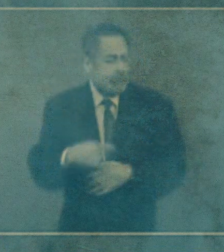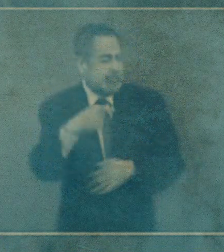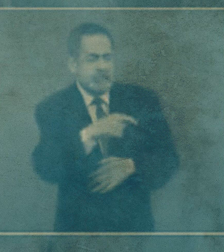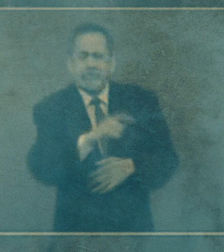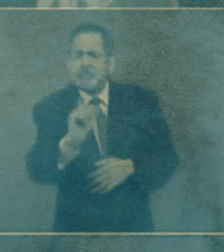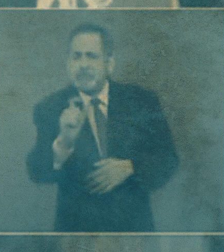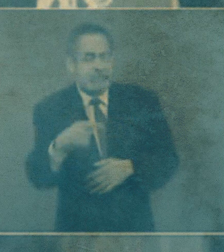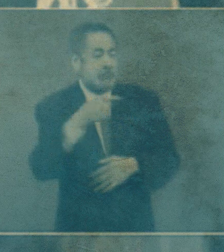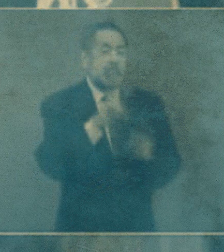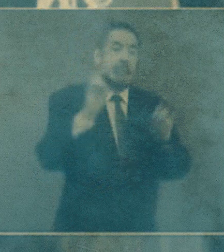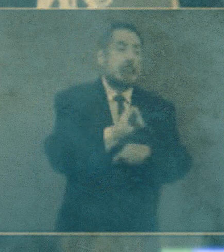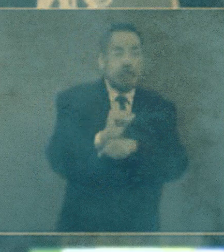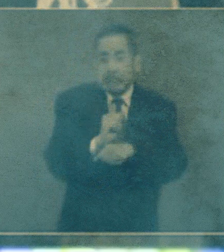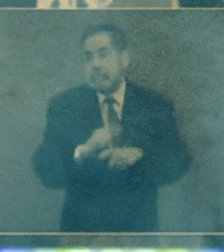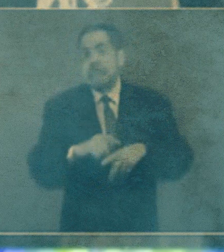artistas,